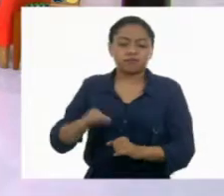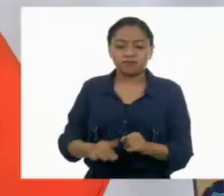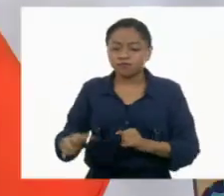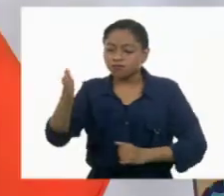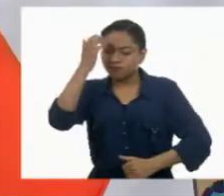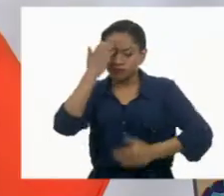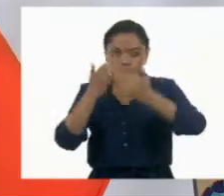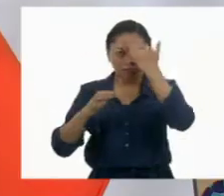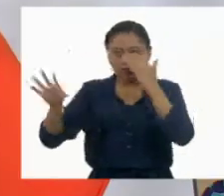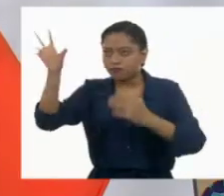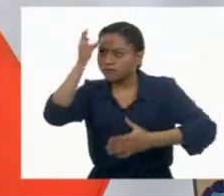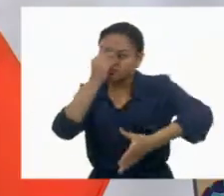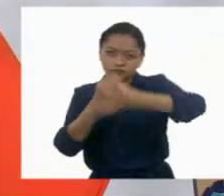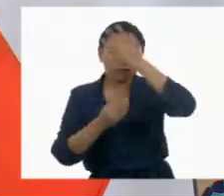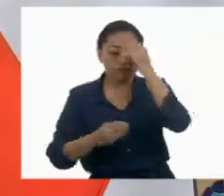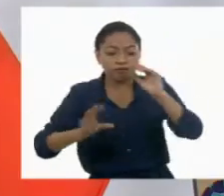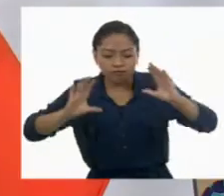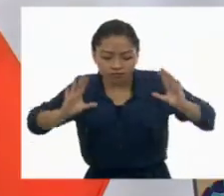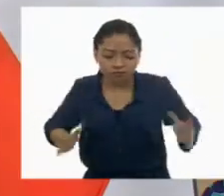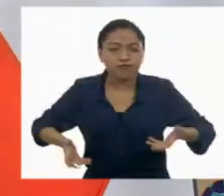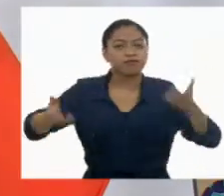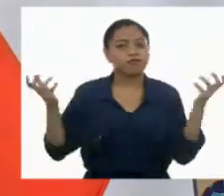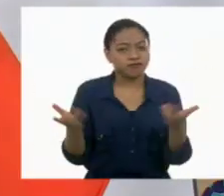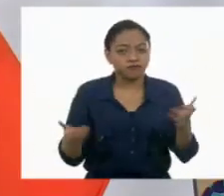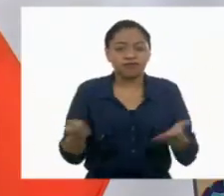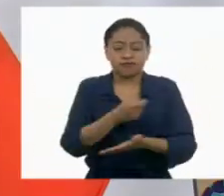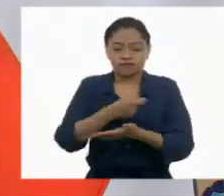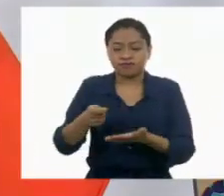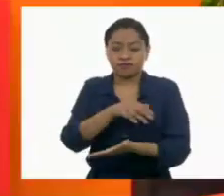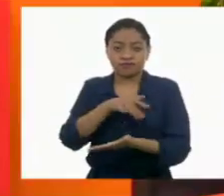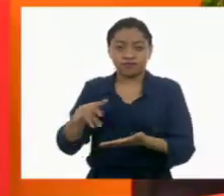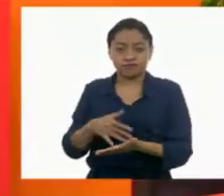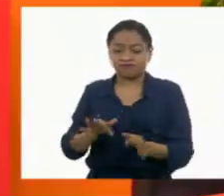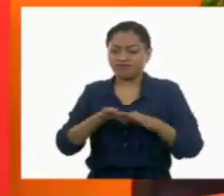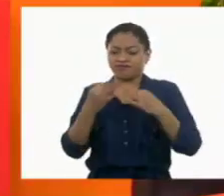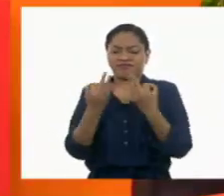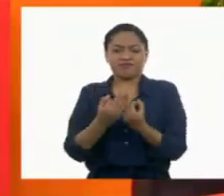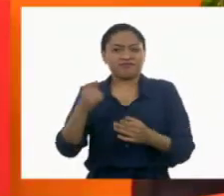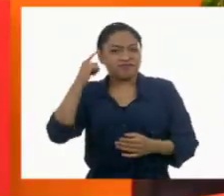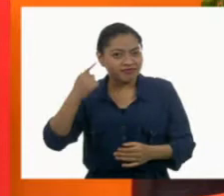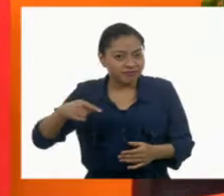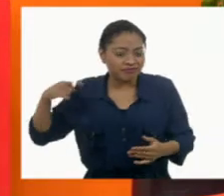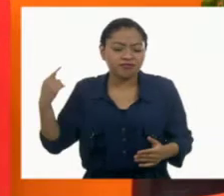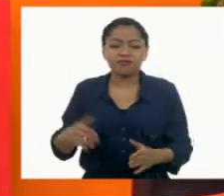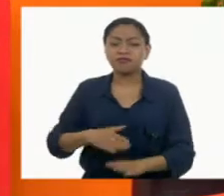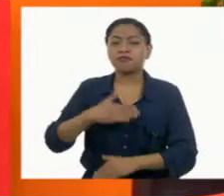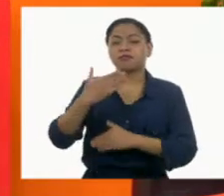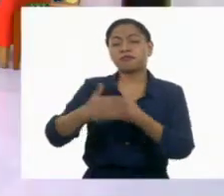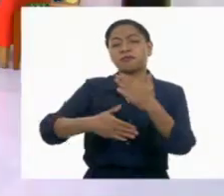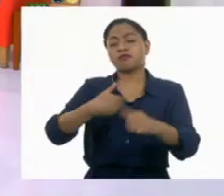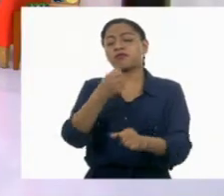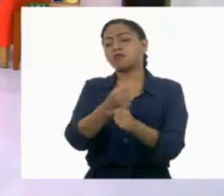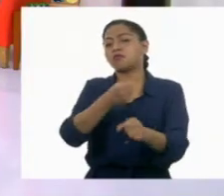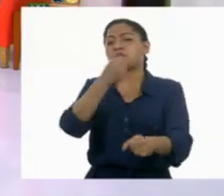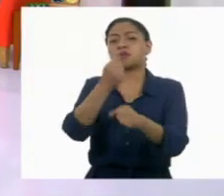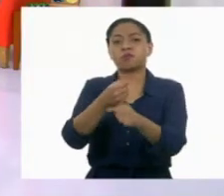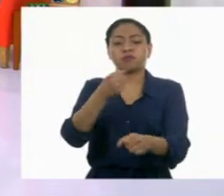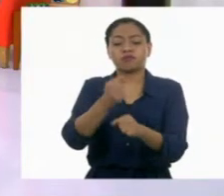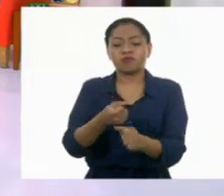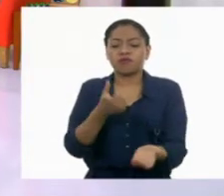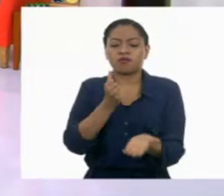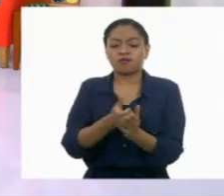este conocimiento y lo pueda aplicar de una forma tan práctica, tan cotidiana como en el manejo de un